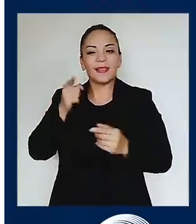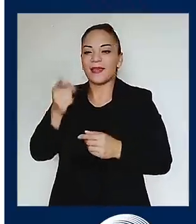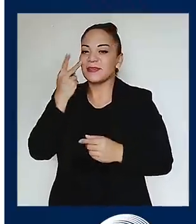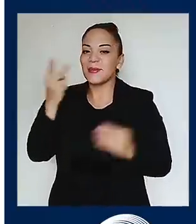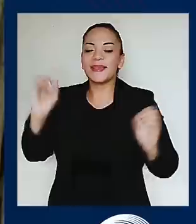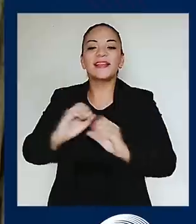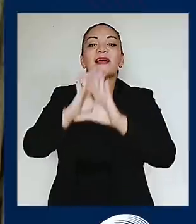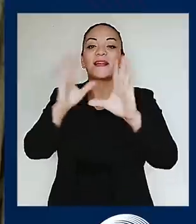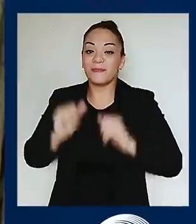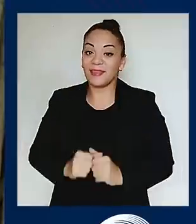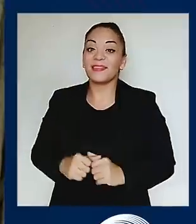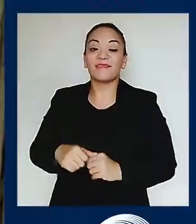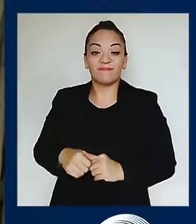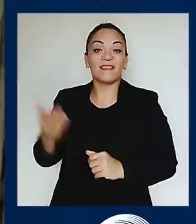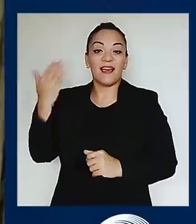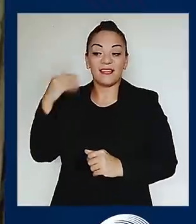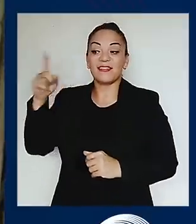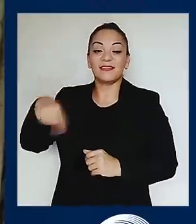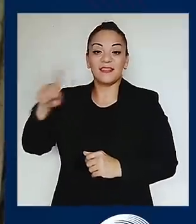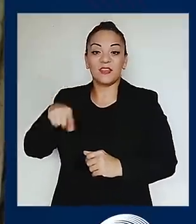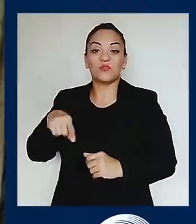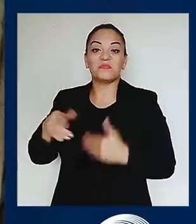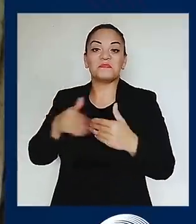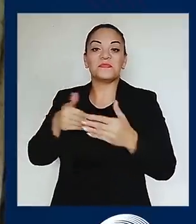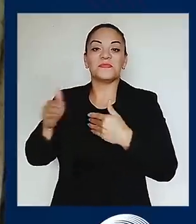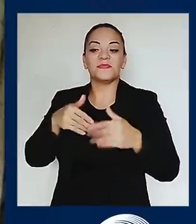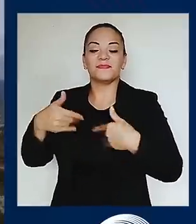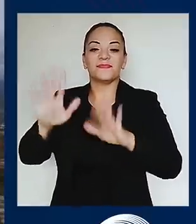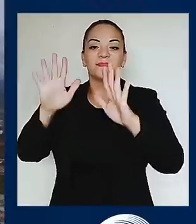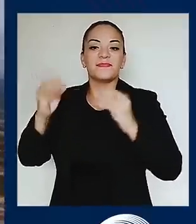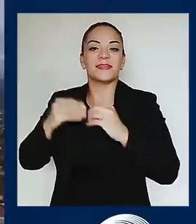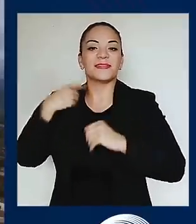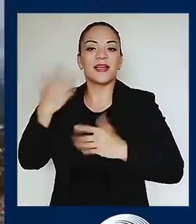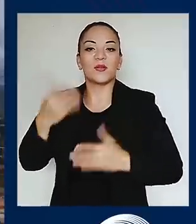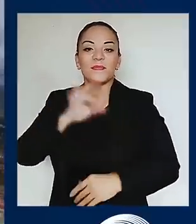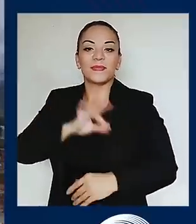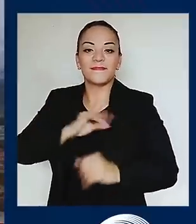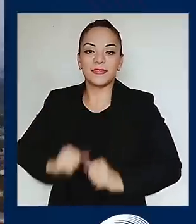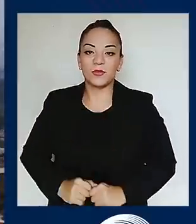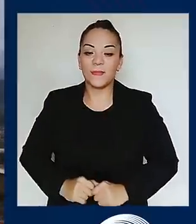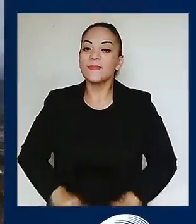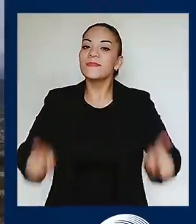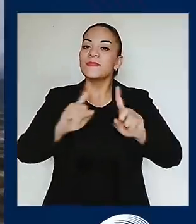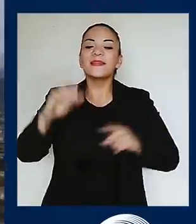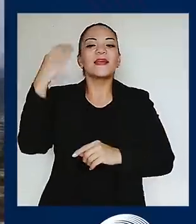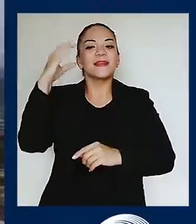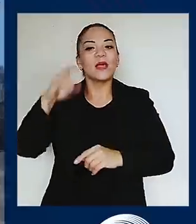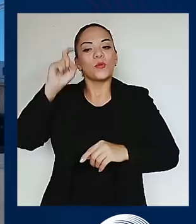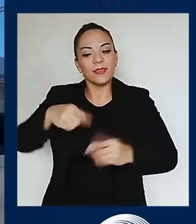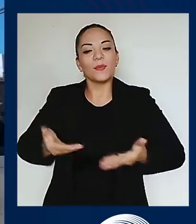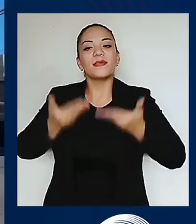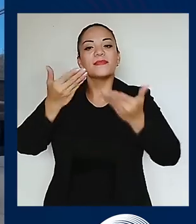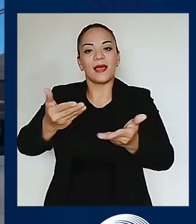intención de que saliera más caro el caldo que los huevos. Cartago merece un centro